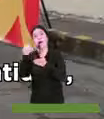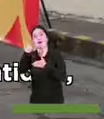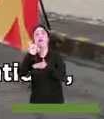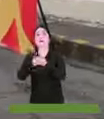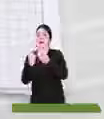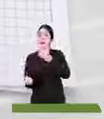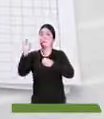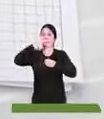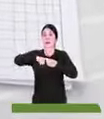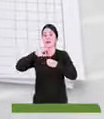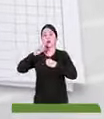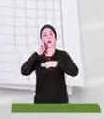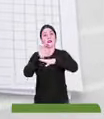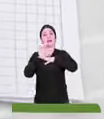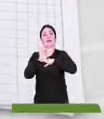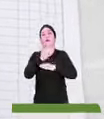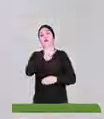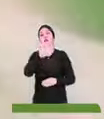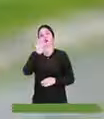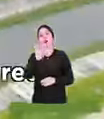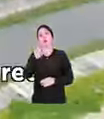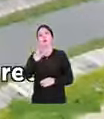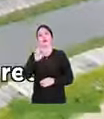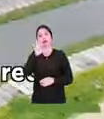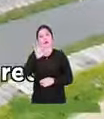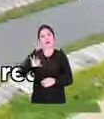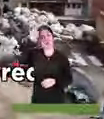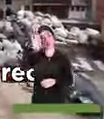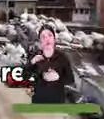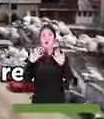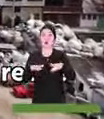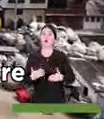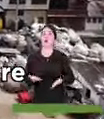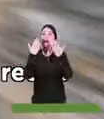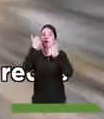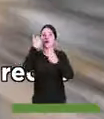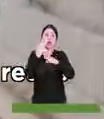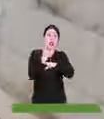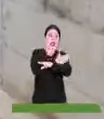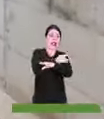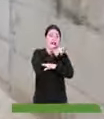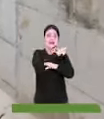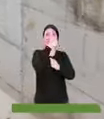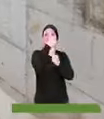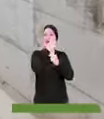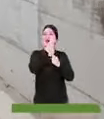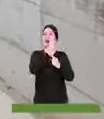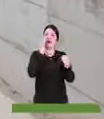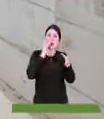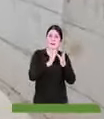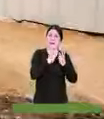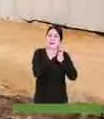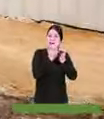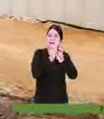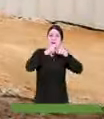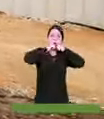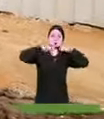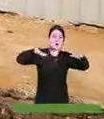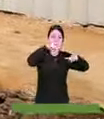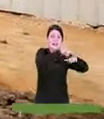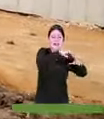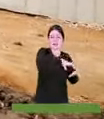esta entidad el 44.3%. En el proceso de traslado anticipado de redes de servicios públicos, se ejecutaron